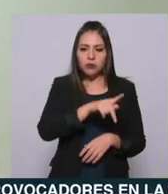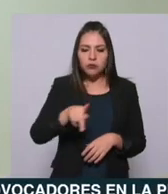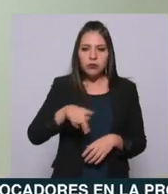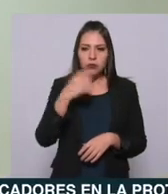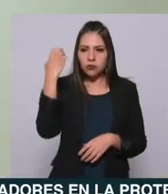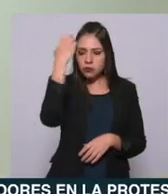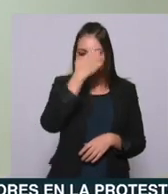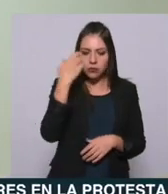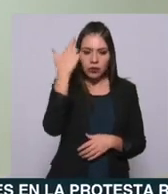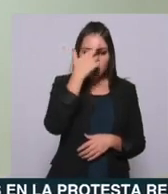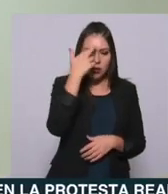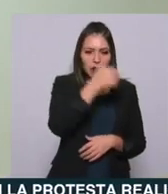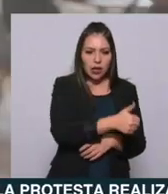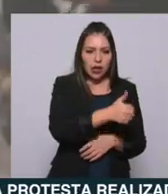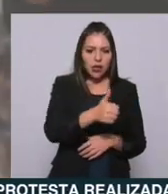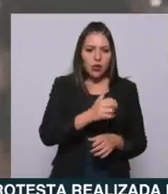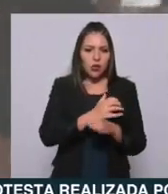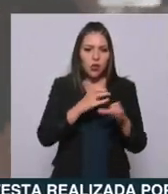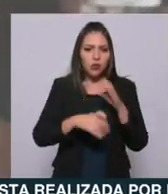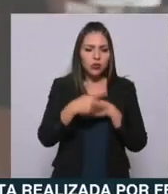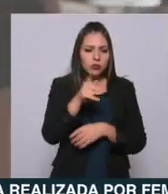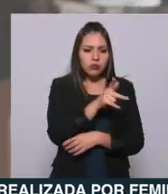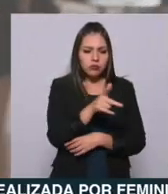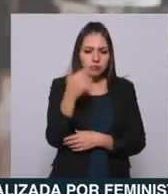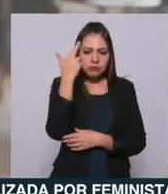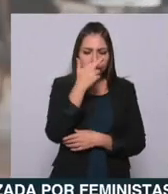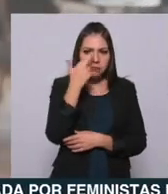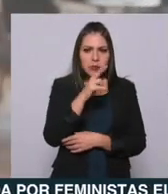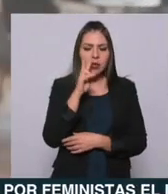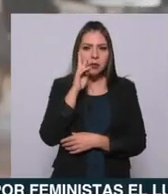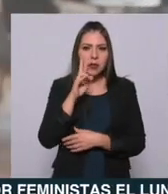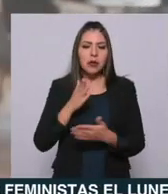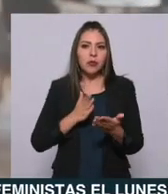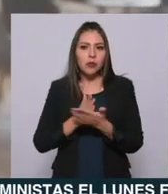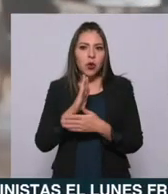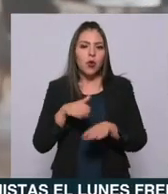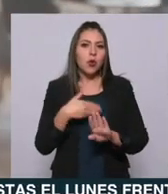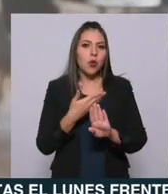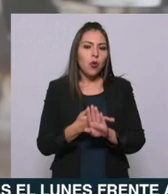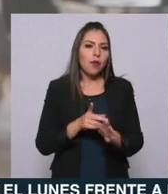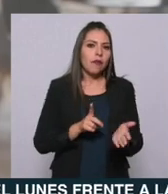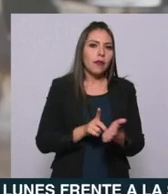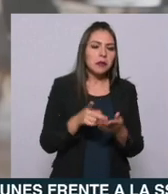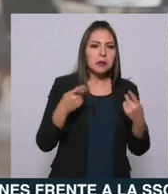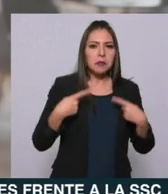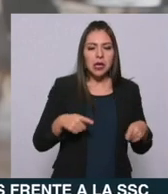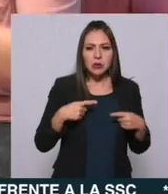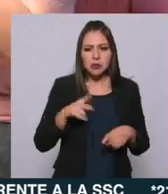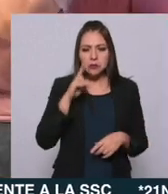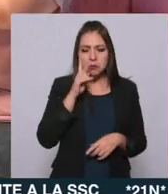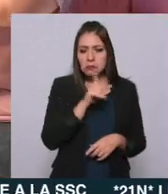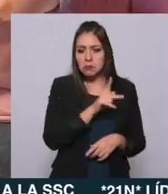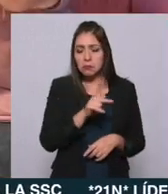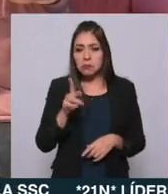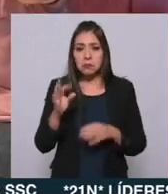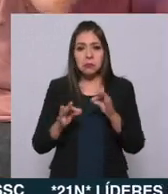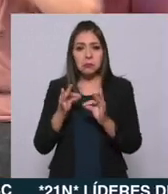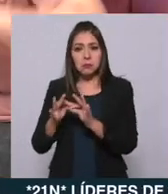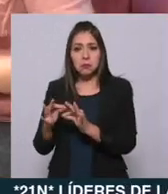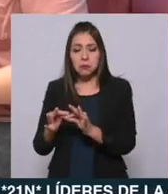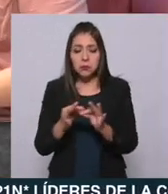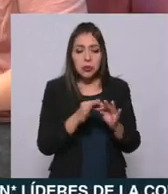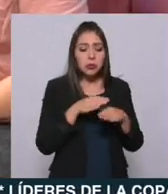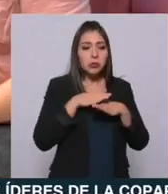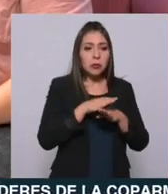quienes evaluarán la calidad de los contenidos y supervisarán que no se vulneren los derechos de las audiencias y en materia de derechos humanos de no